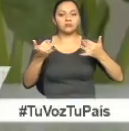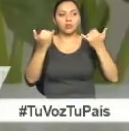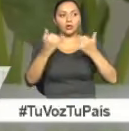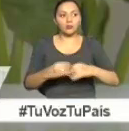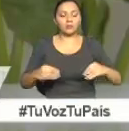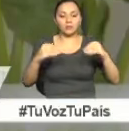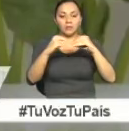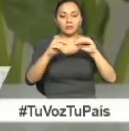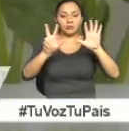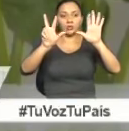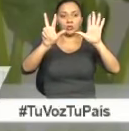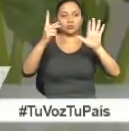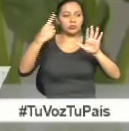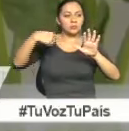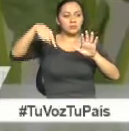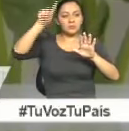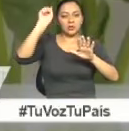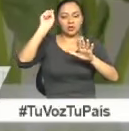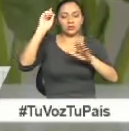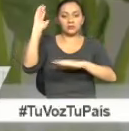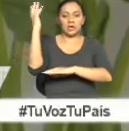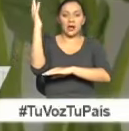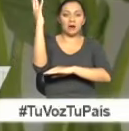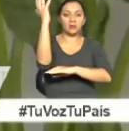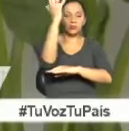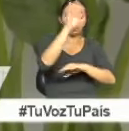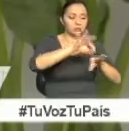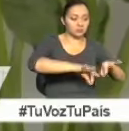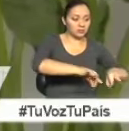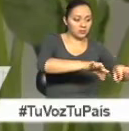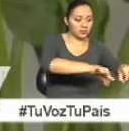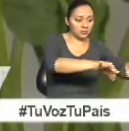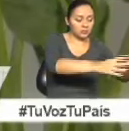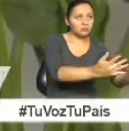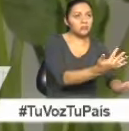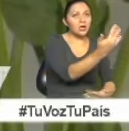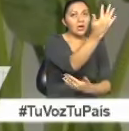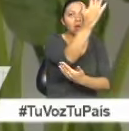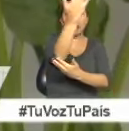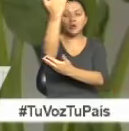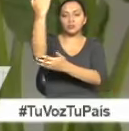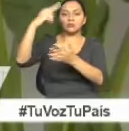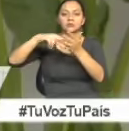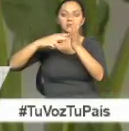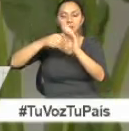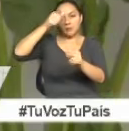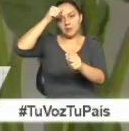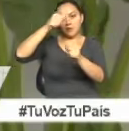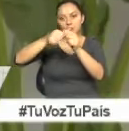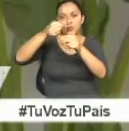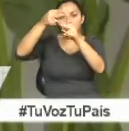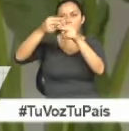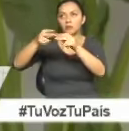de 8 millones de árboles en memoria de las víctimas, para que también